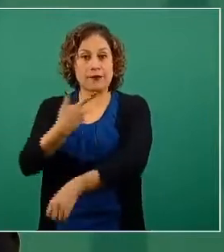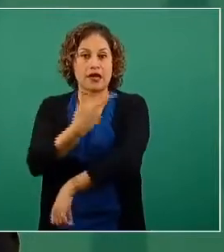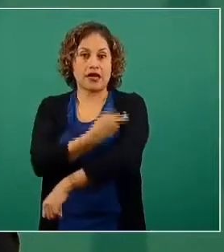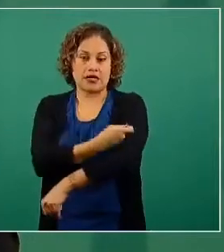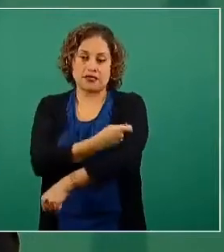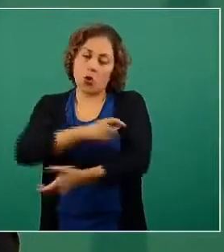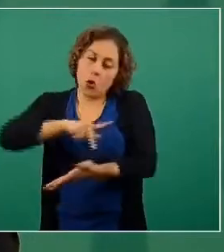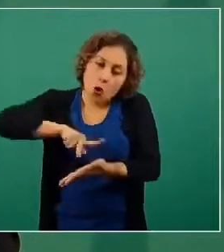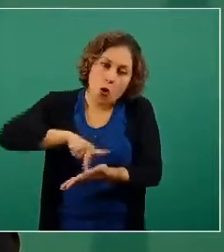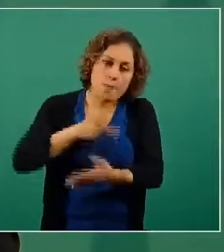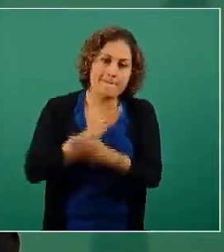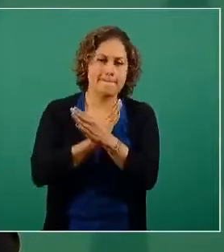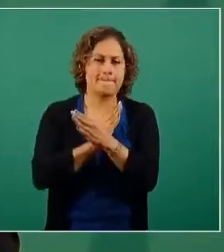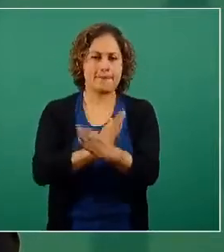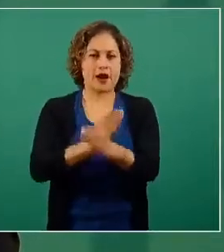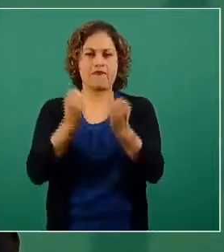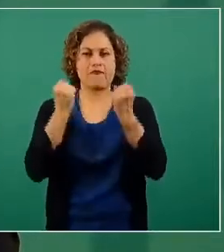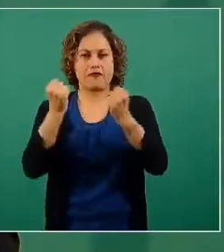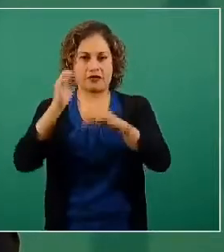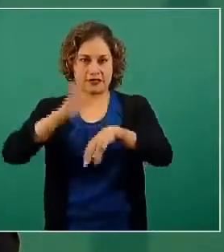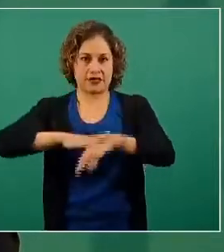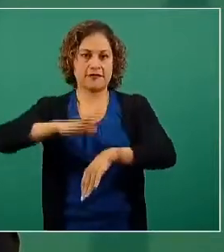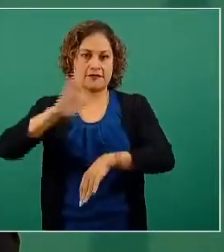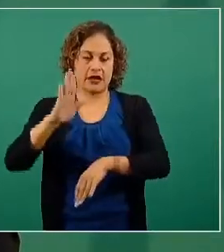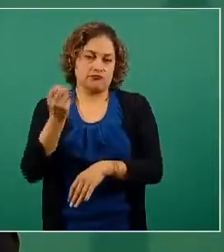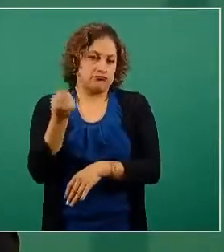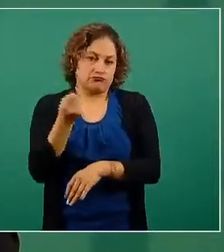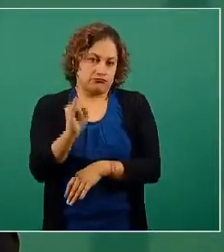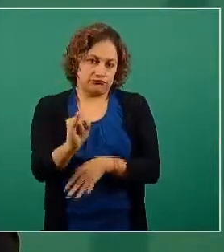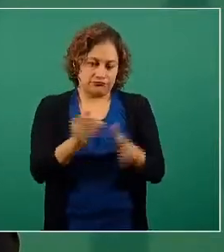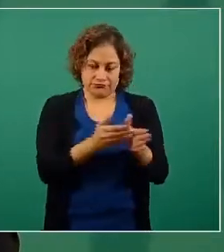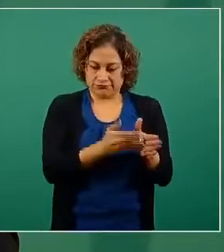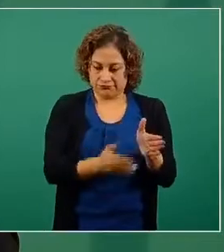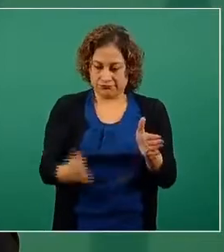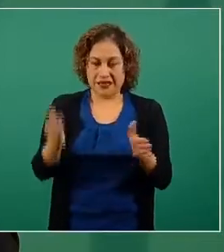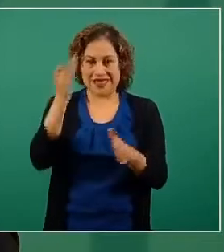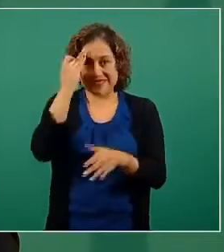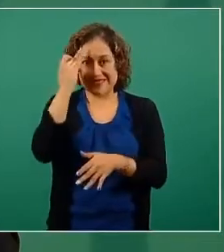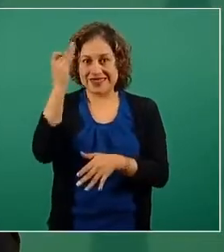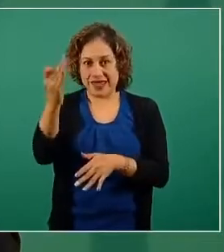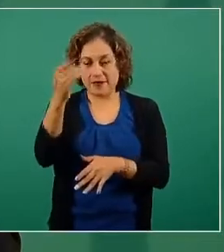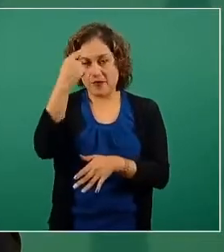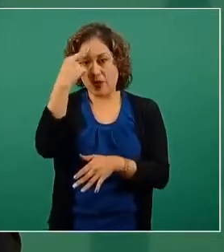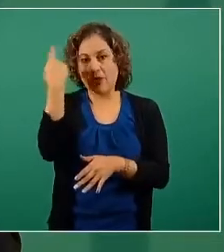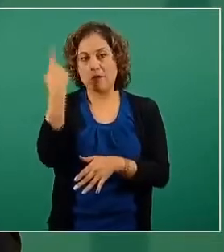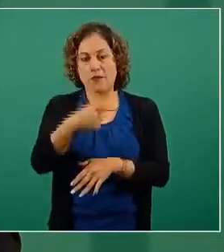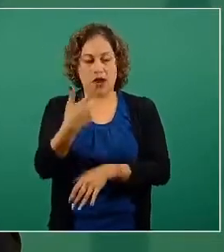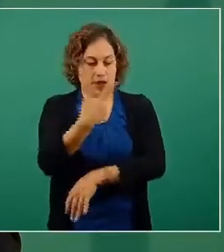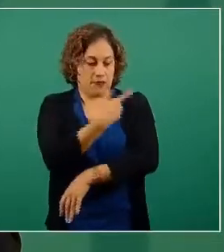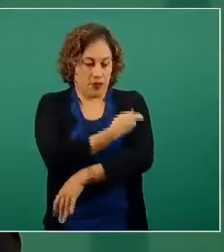máximo esperado. Es por ello, ¿no? Para que tengamos mejor efectividad en la vacuna dentro del organismo.